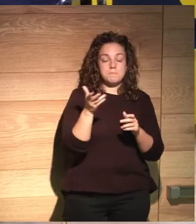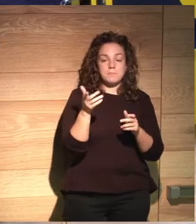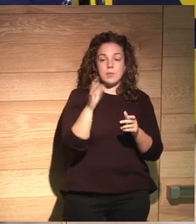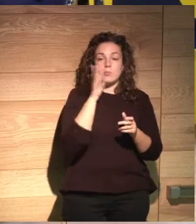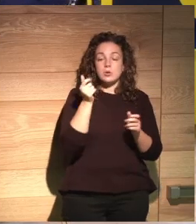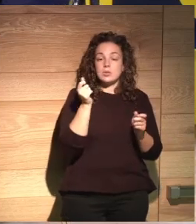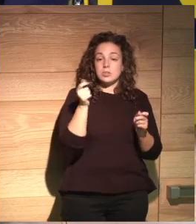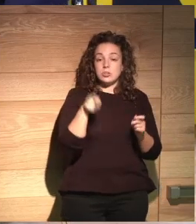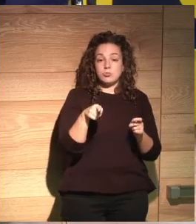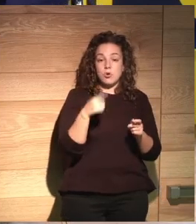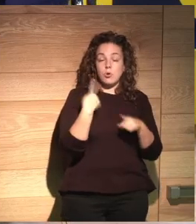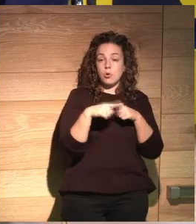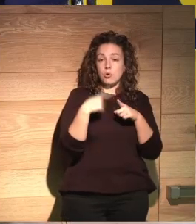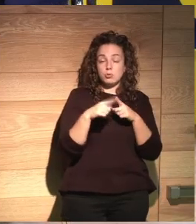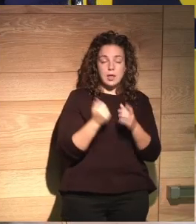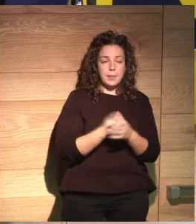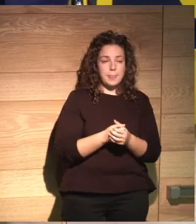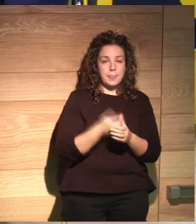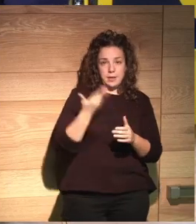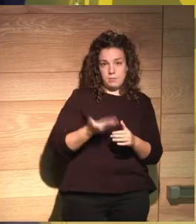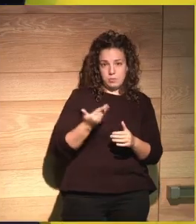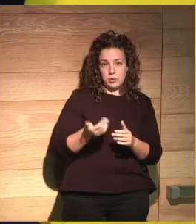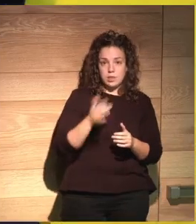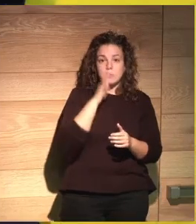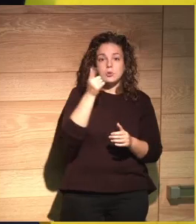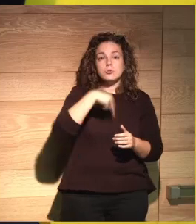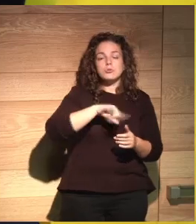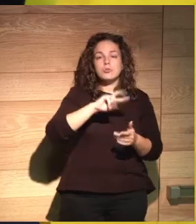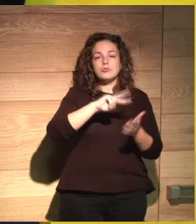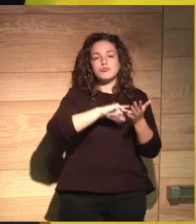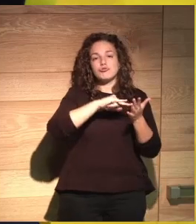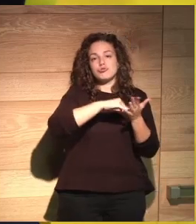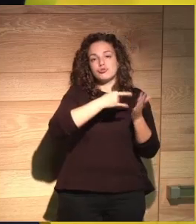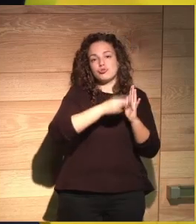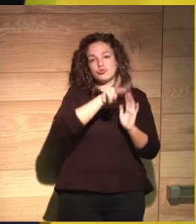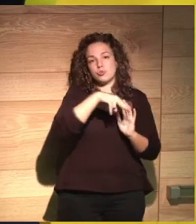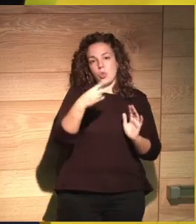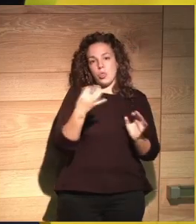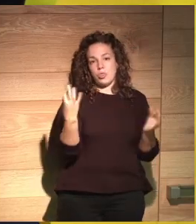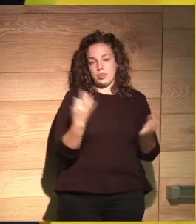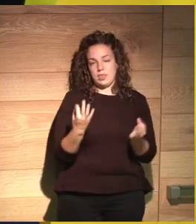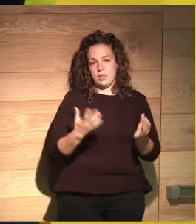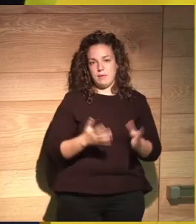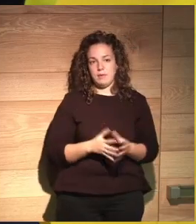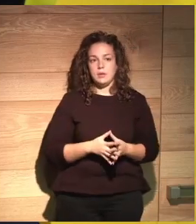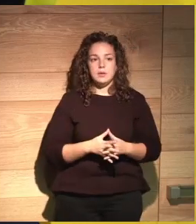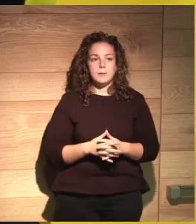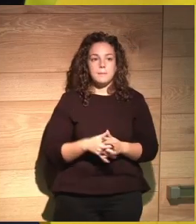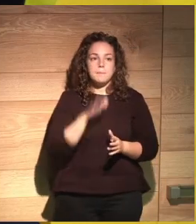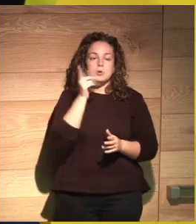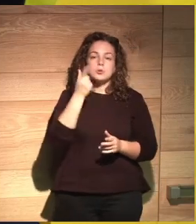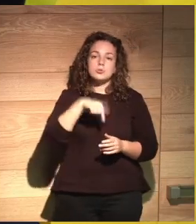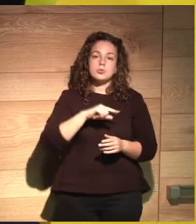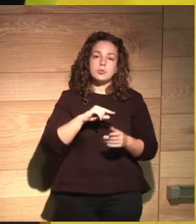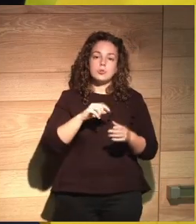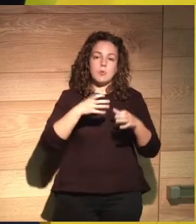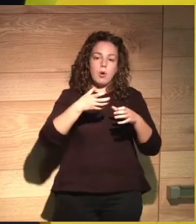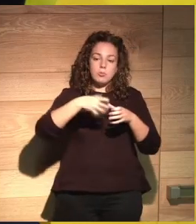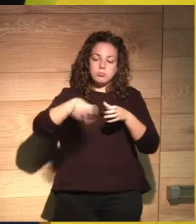todos esos son unas cosas muy muy importante que tenemos que solucionar en la ciudad contemporánea en que que creamos esa fractura